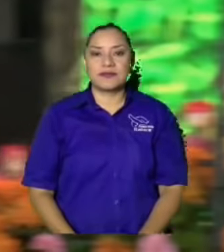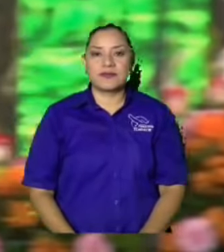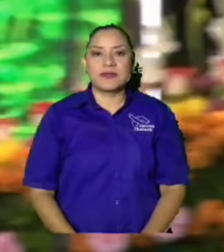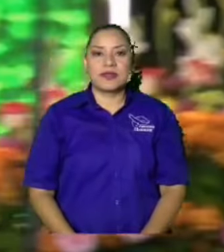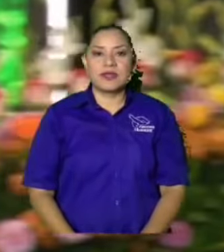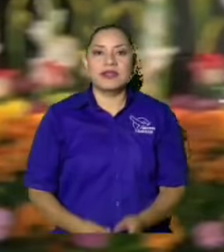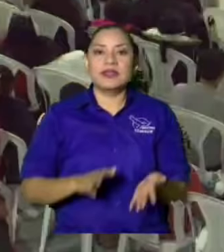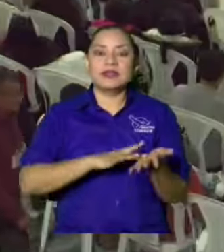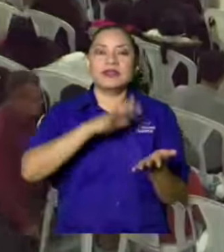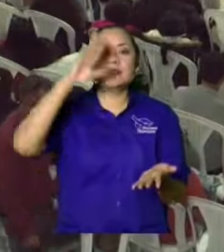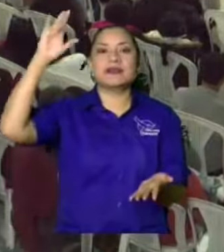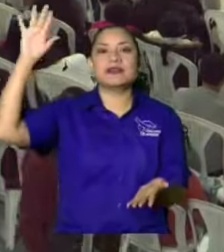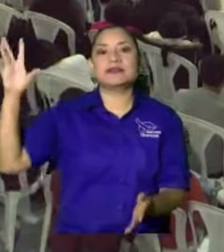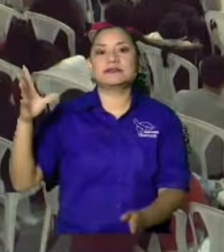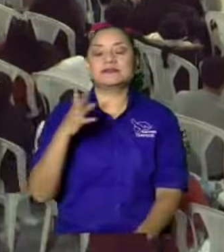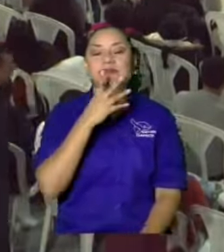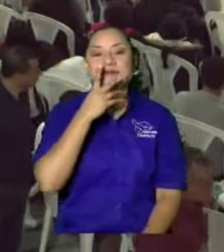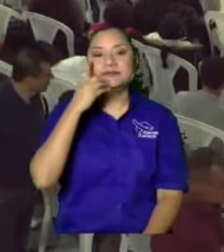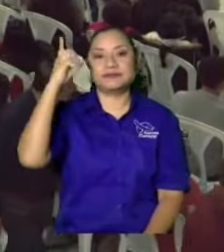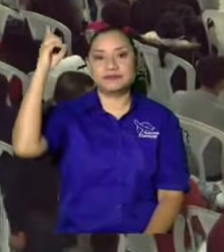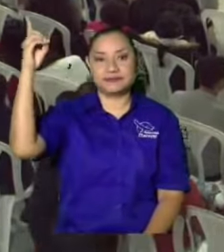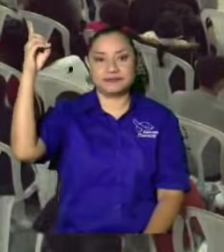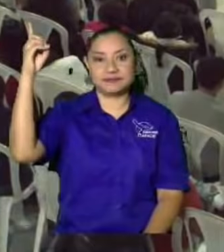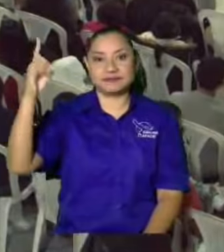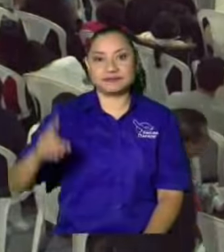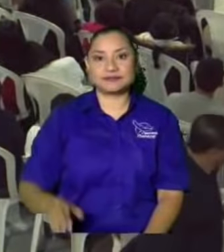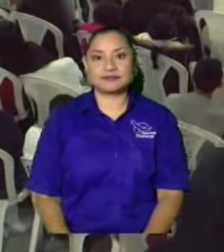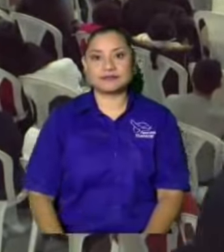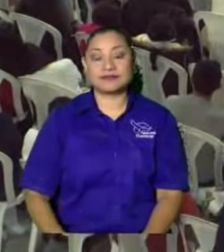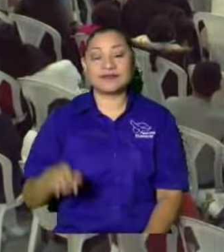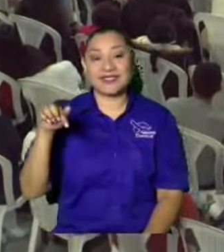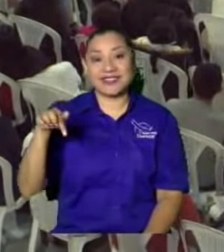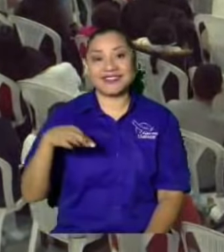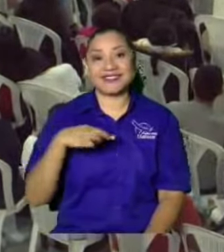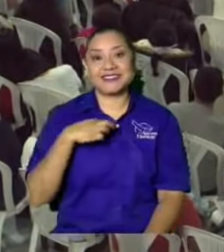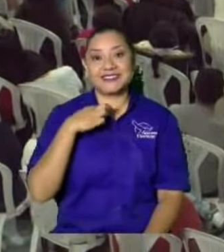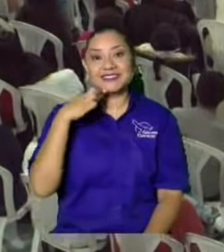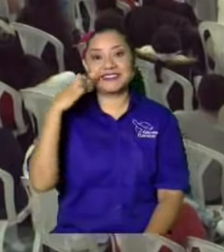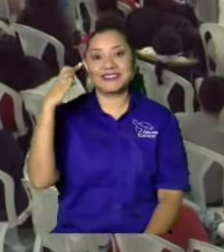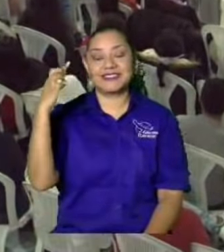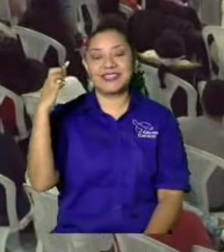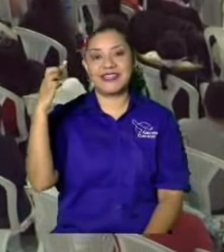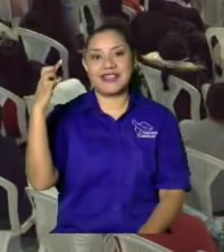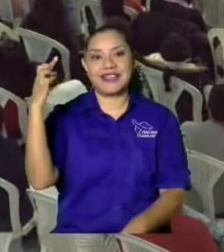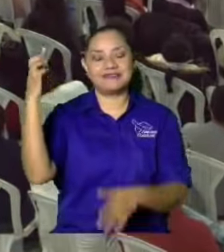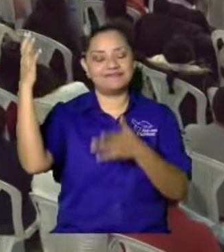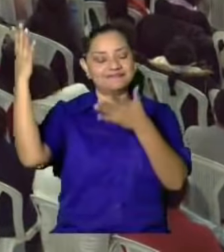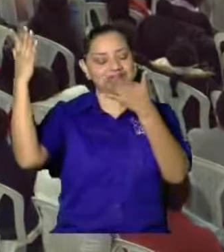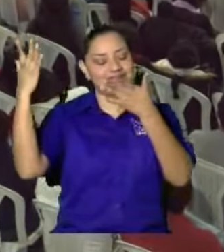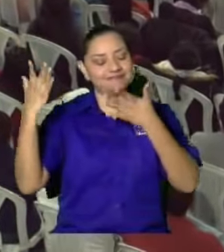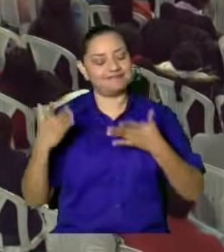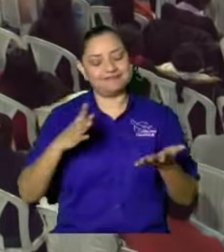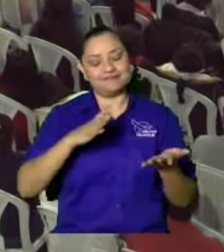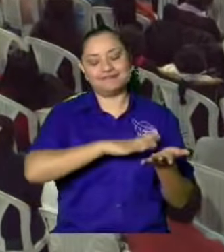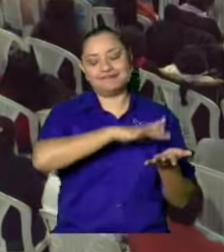¿Le da gloria a Dios? Ah, no. Esta proclama trae algo grande y glorioso.